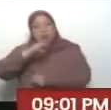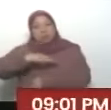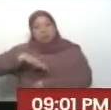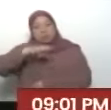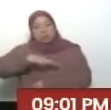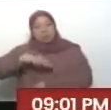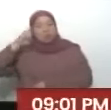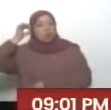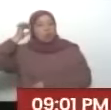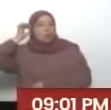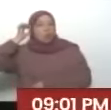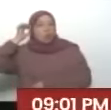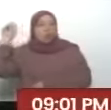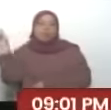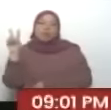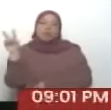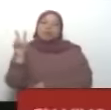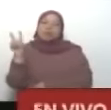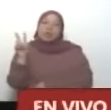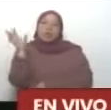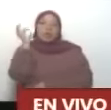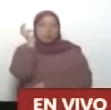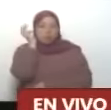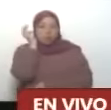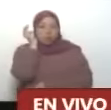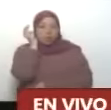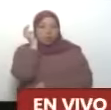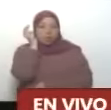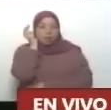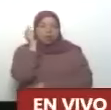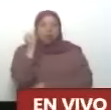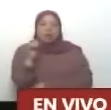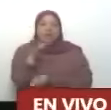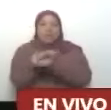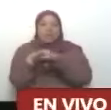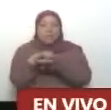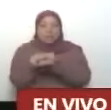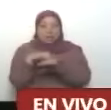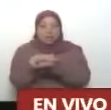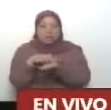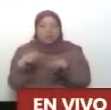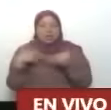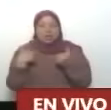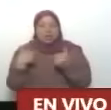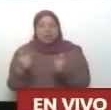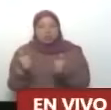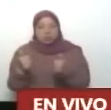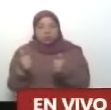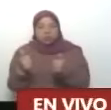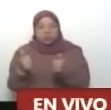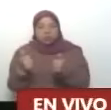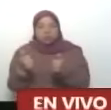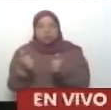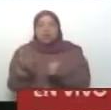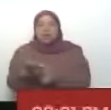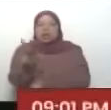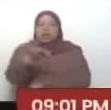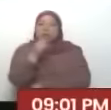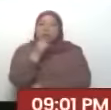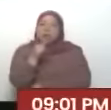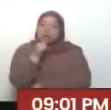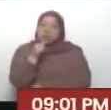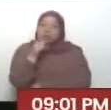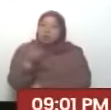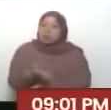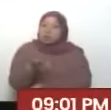misión Venezuela Mujer, con la ministra de la Salud, porque realmente es